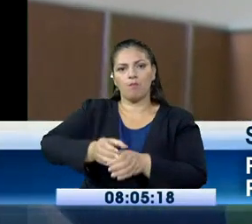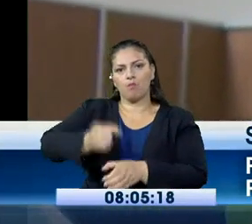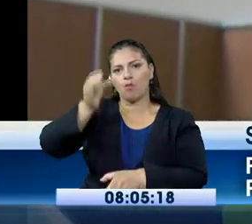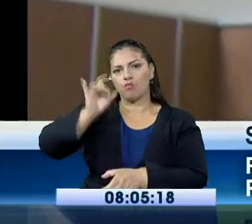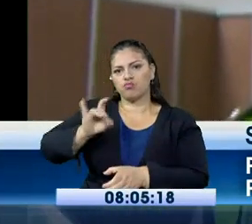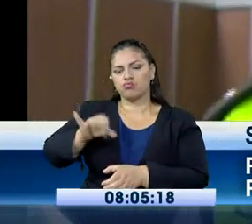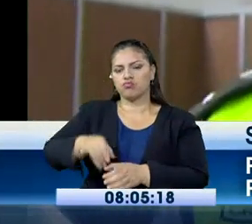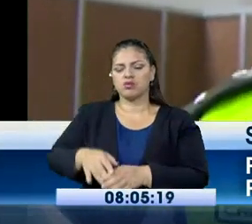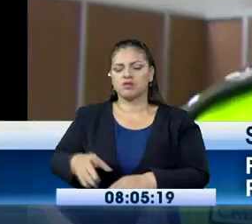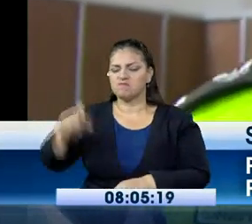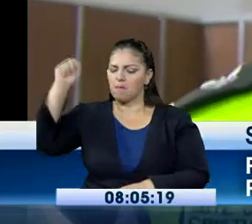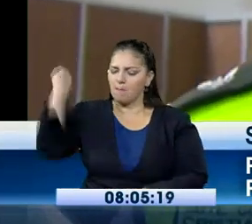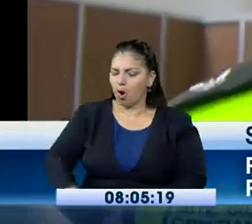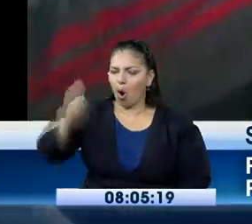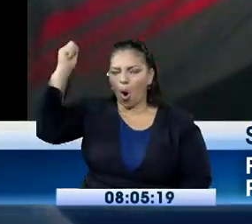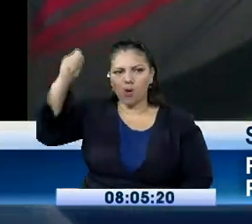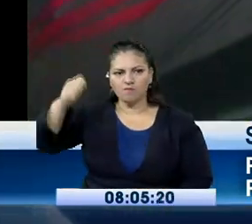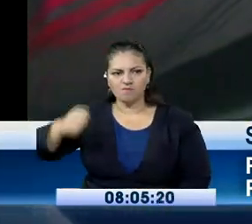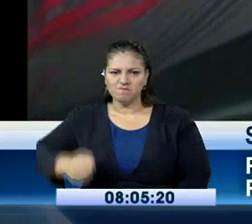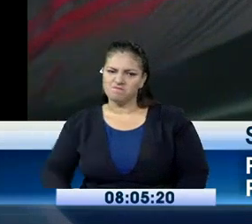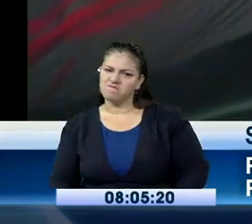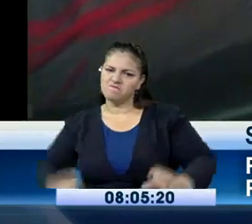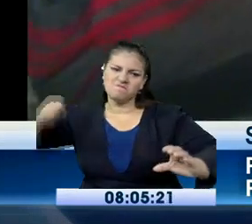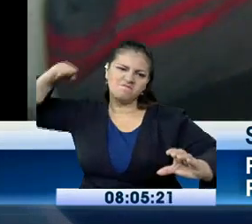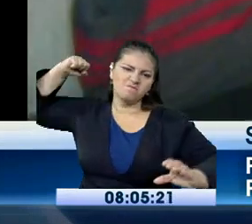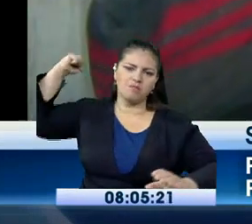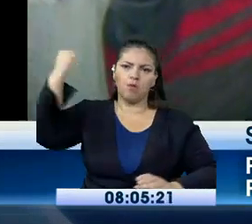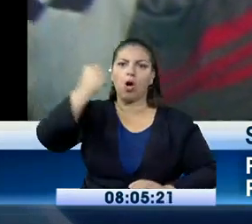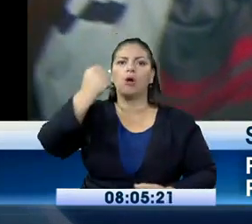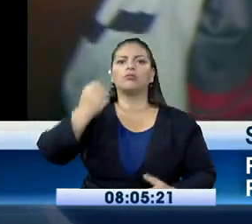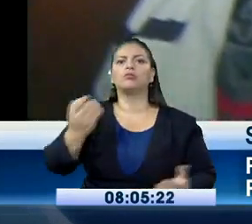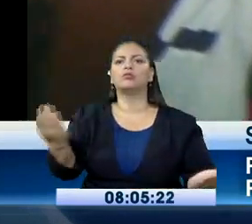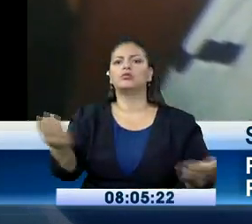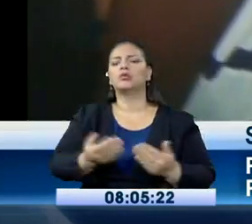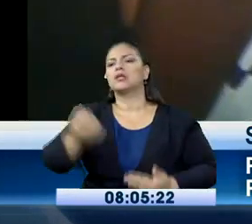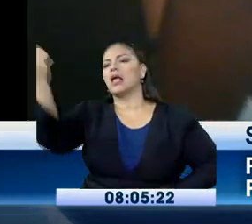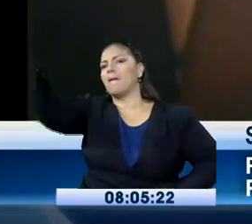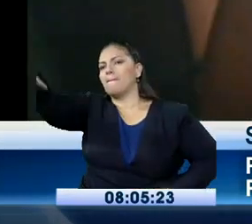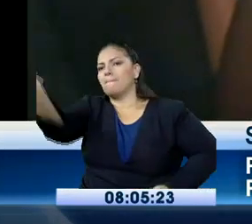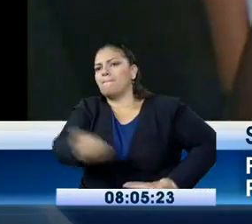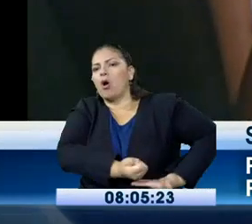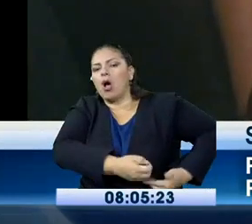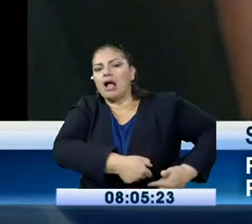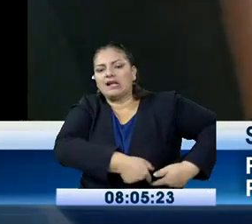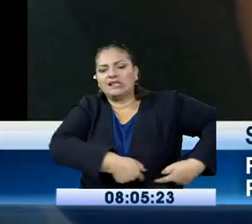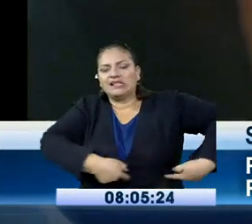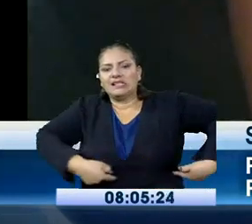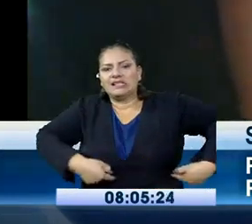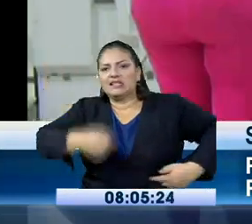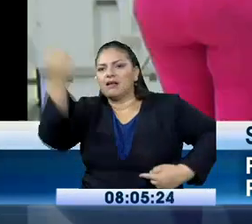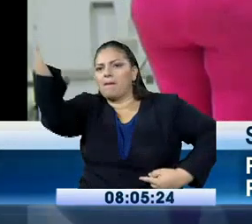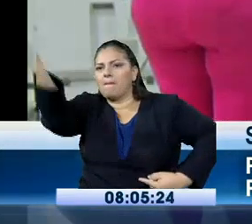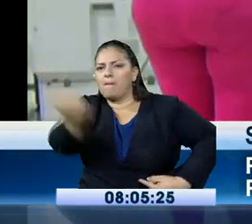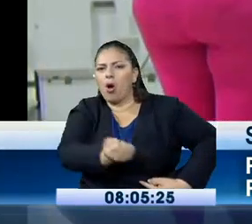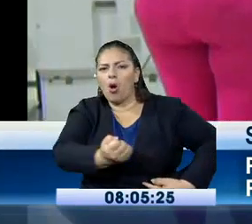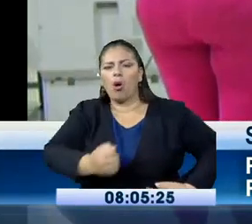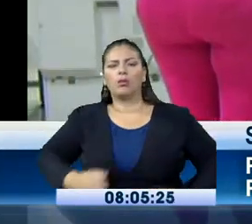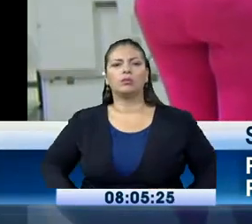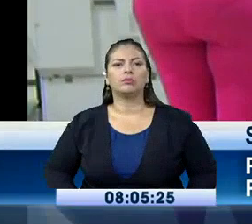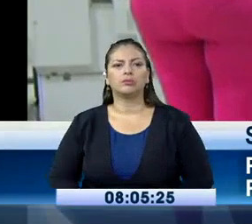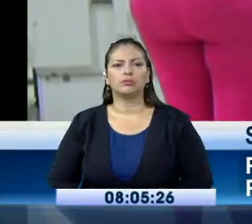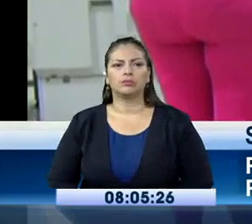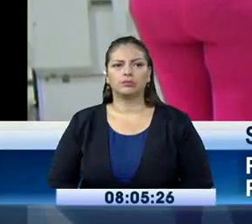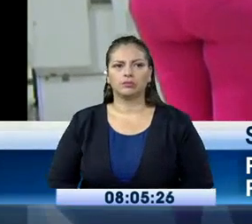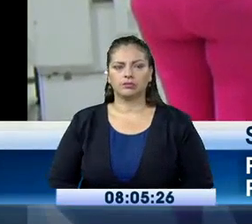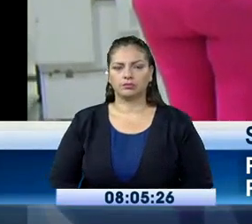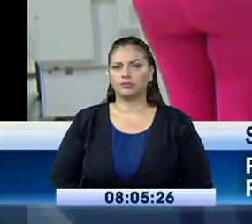costilla en el lado izquierdo. Todo sucedió mientras ambos discutían en presencia de otras personas, entre ellas